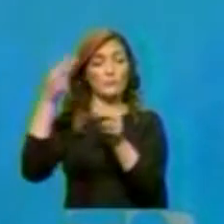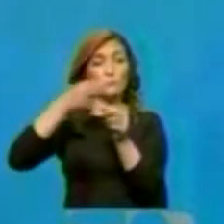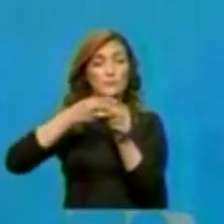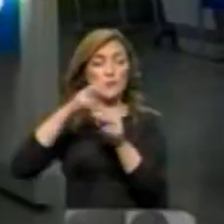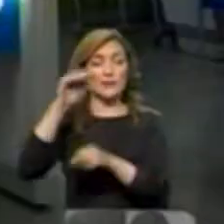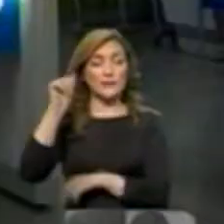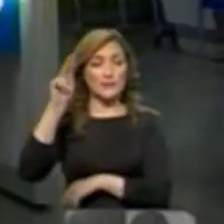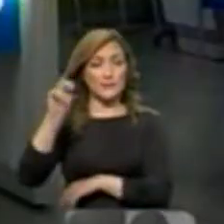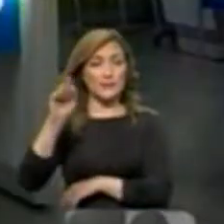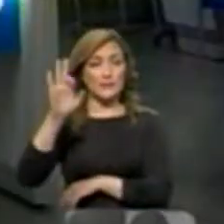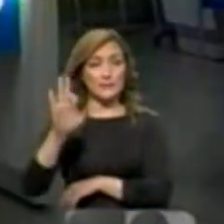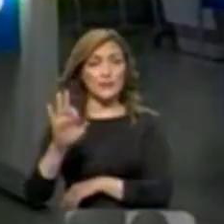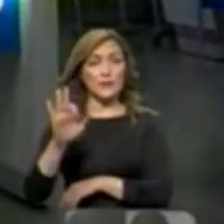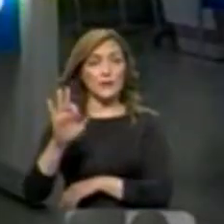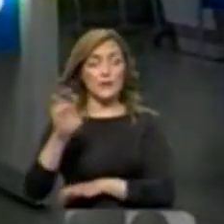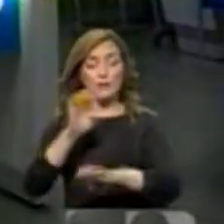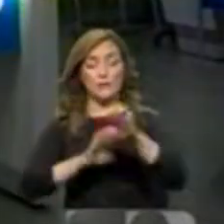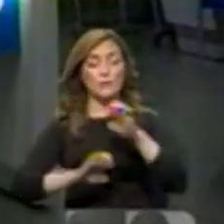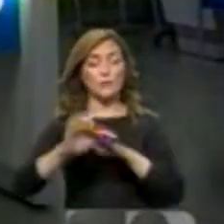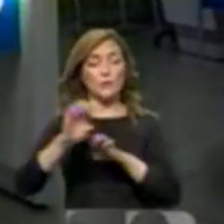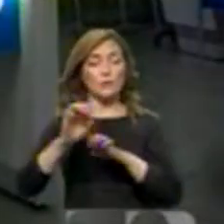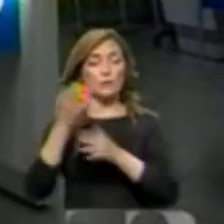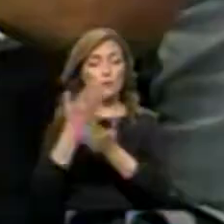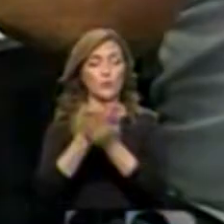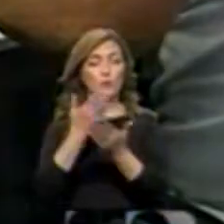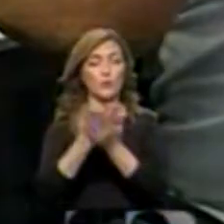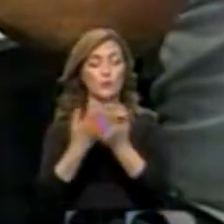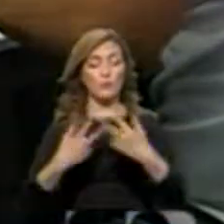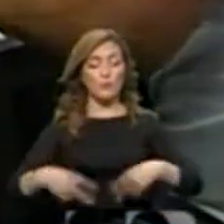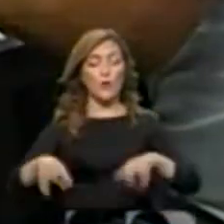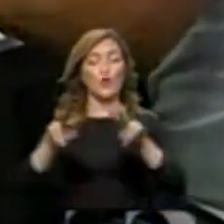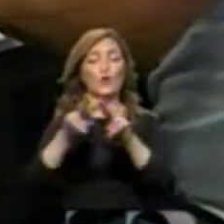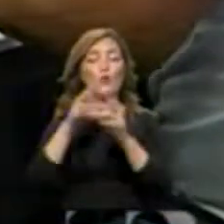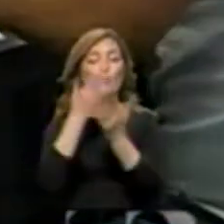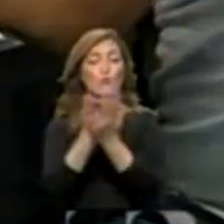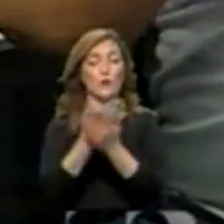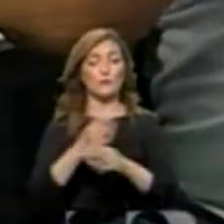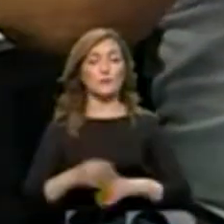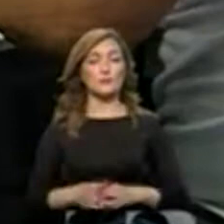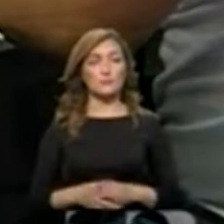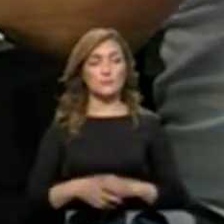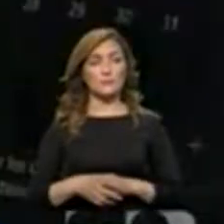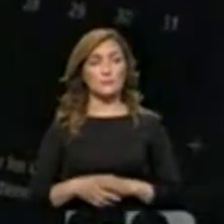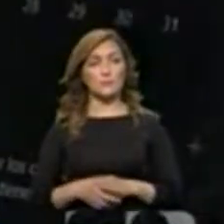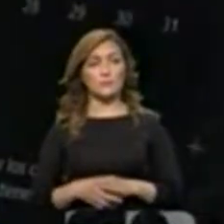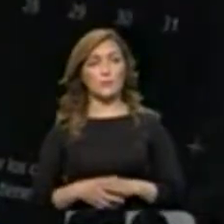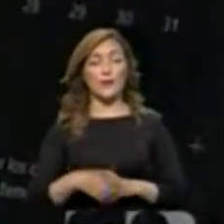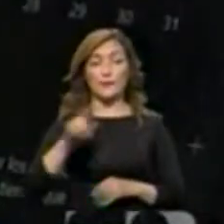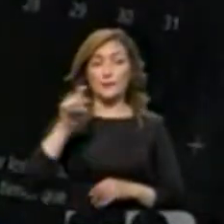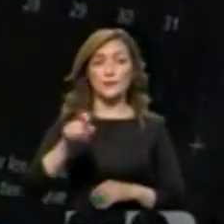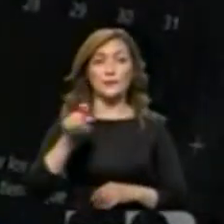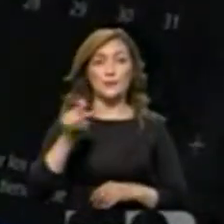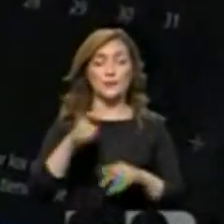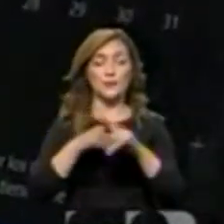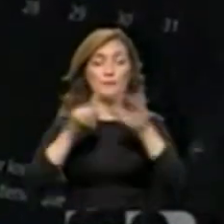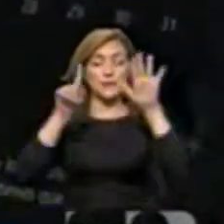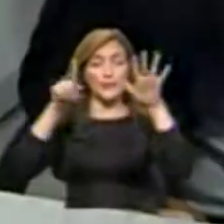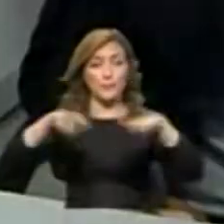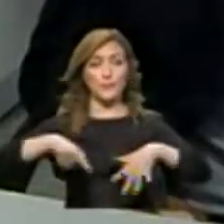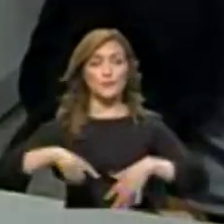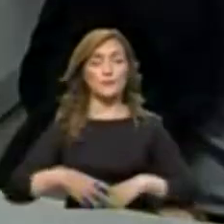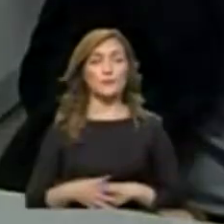la calificación de los oferentes y la valoración de las propuestas. Para ello se necesitan de otros 6